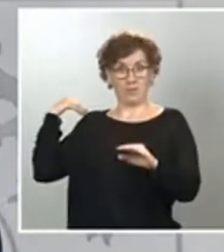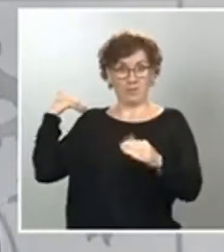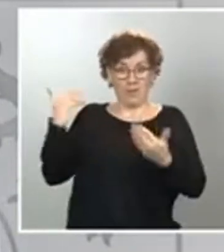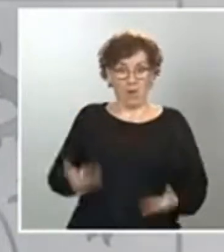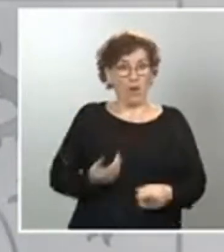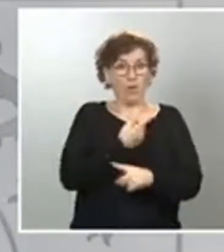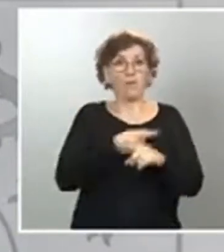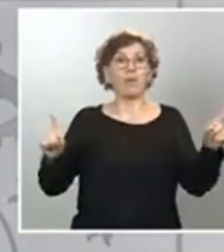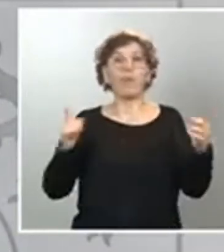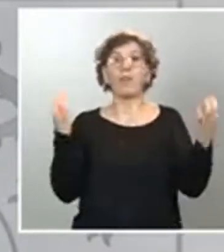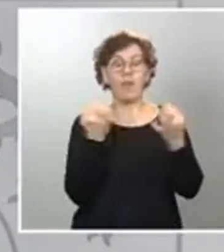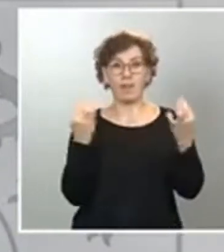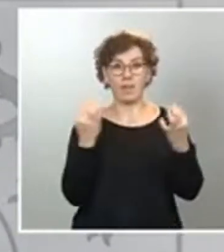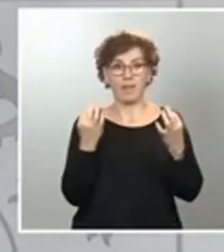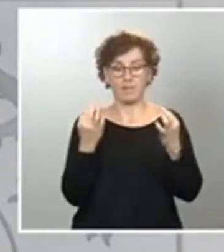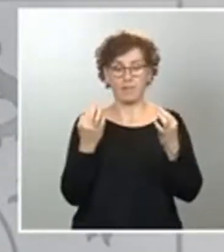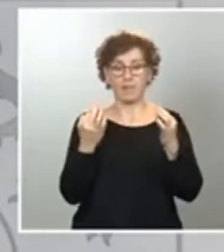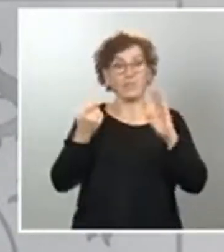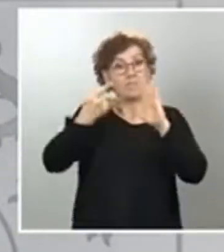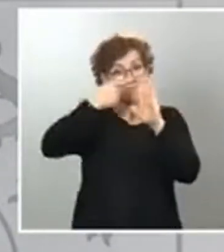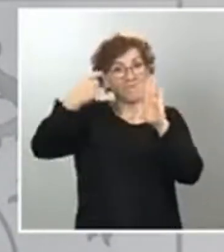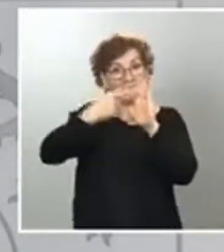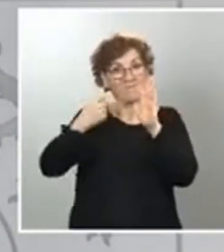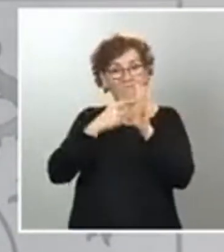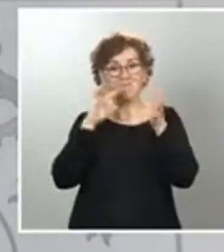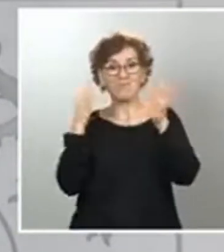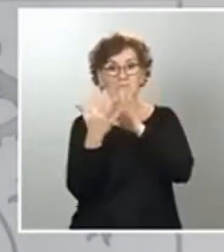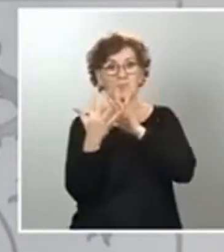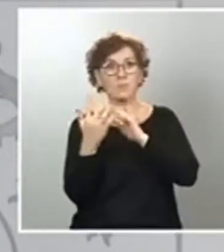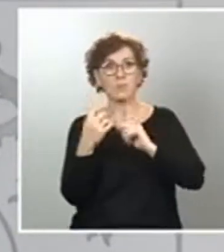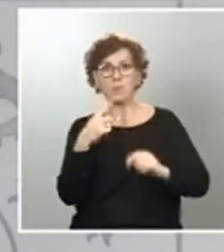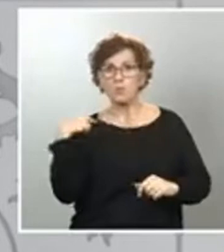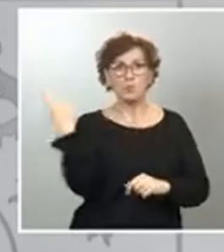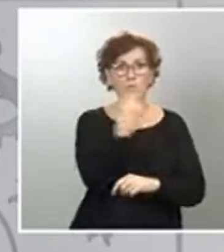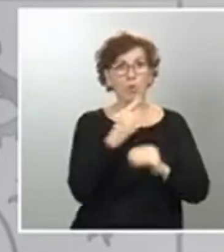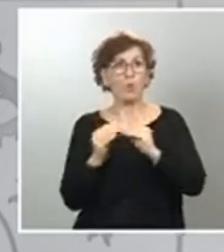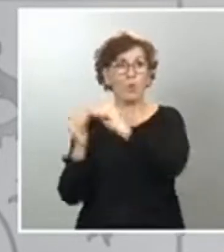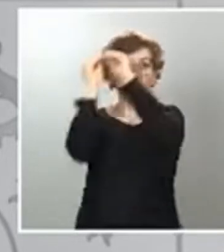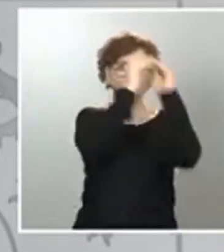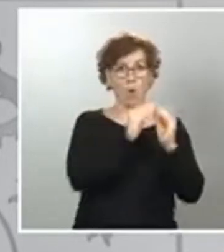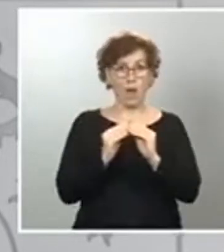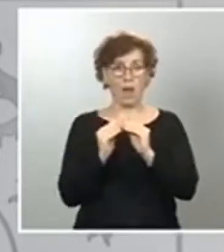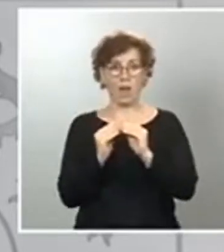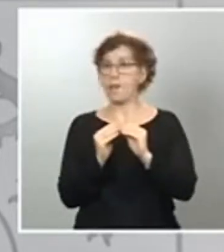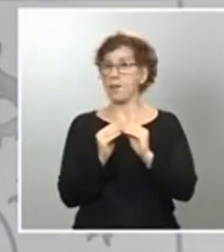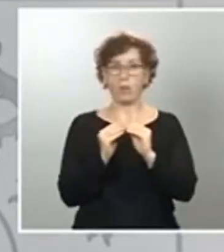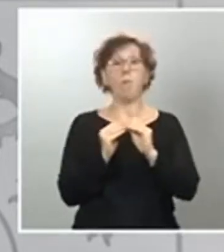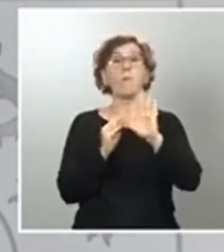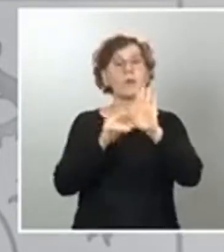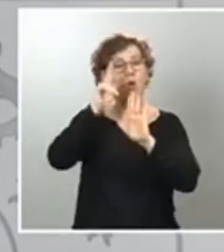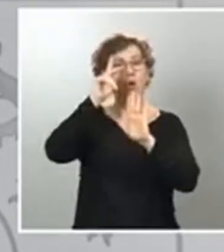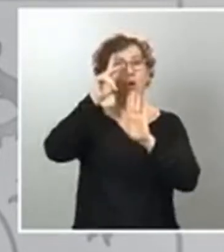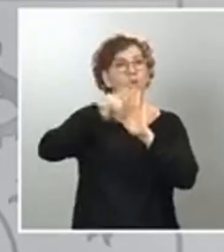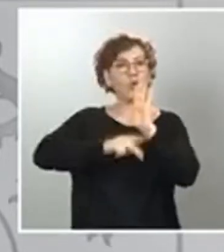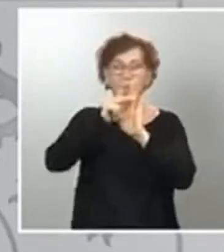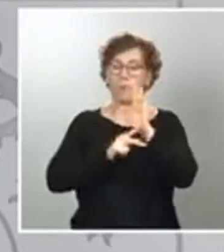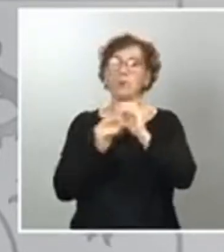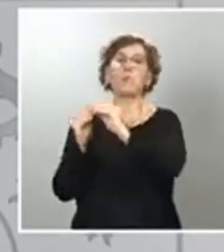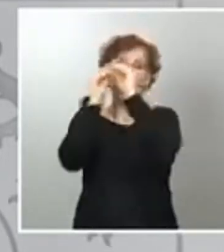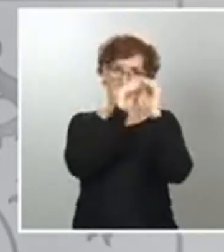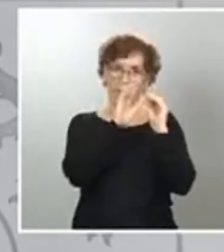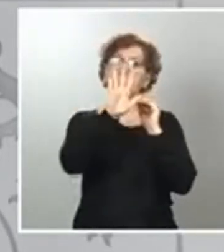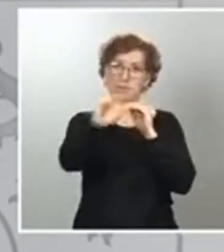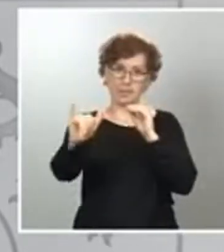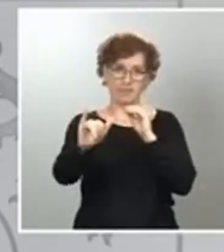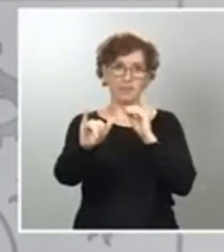desescalada no avanzaremos todos a la misma velocidad, pero sí lo vamos a hacer con las mismas reglas. Descenderemos en equipo,